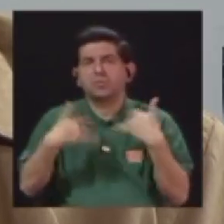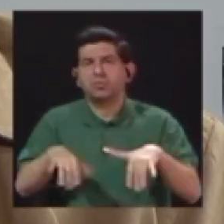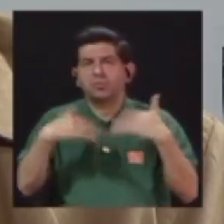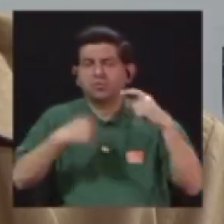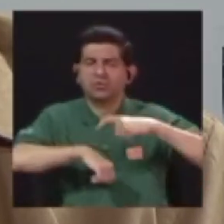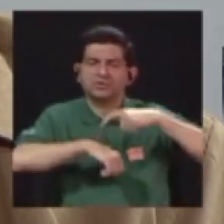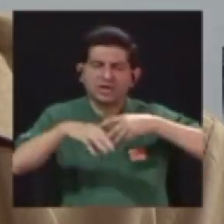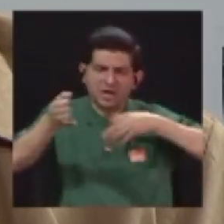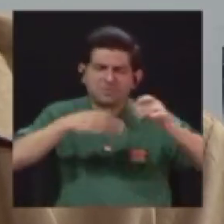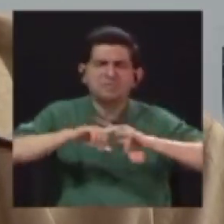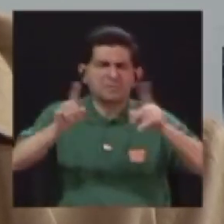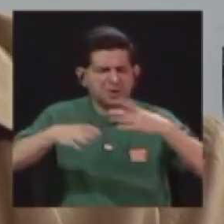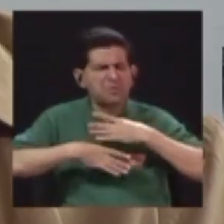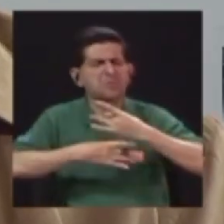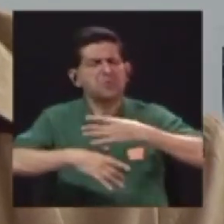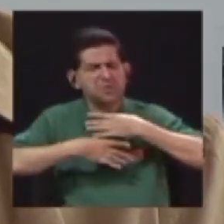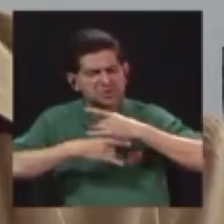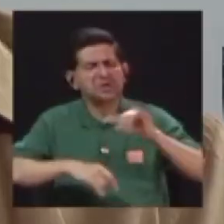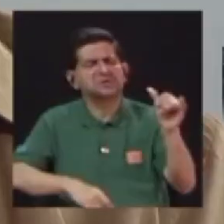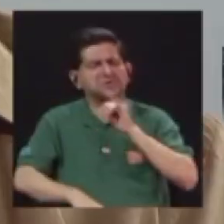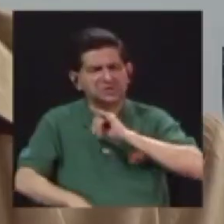que también son medio interesantes,